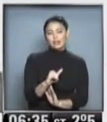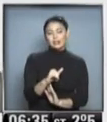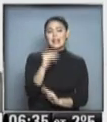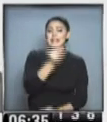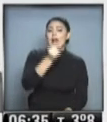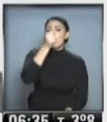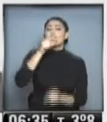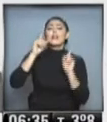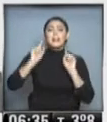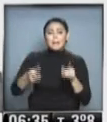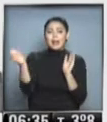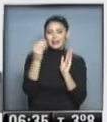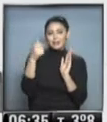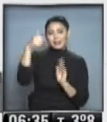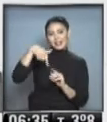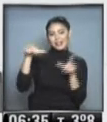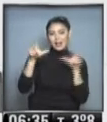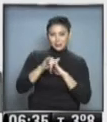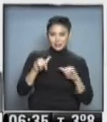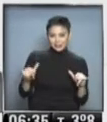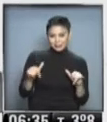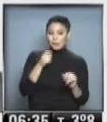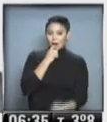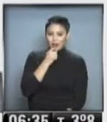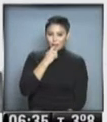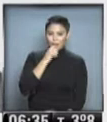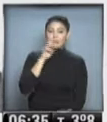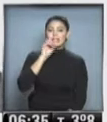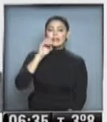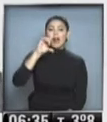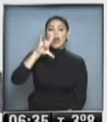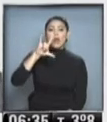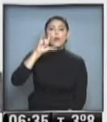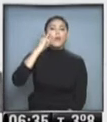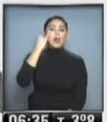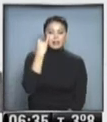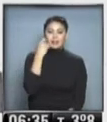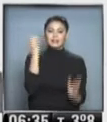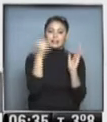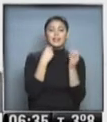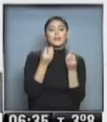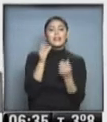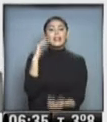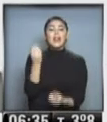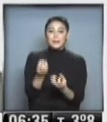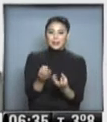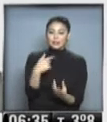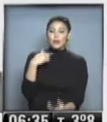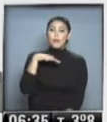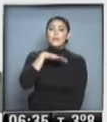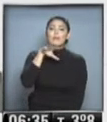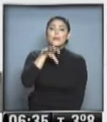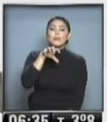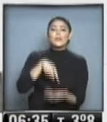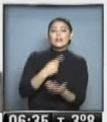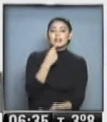fines de semana inclusive, a Nadia 630, como lo hizo Luli Melo el Hola. Dice, hola Nadia, ¿cómo andás? Soy Lucía de Luján, de Buenos